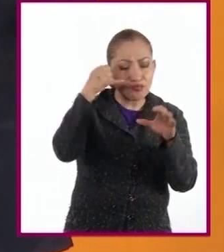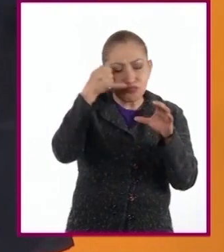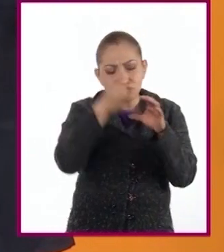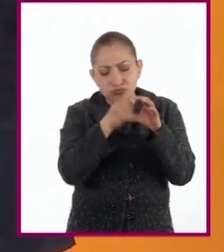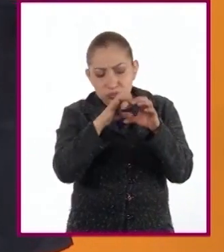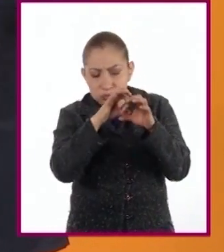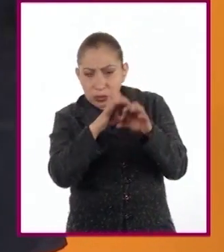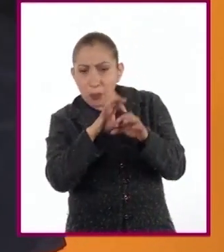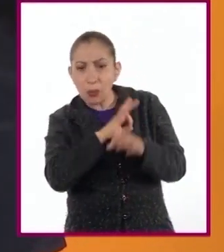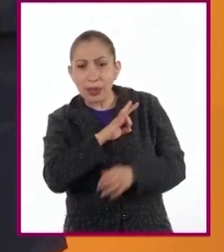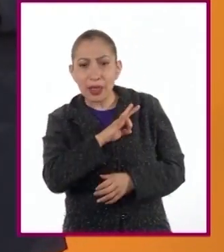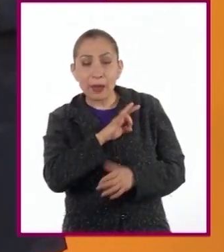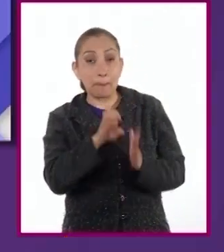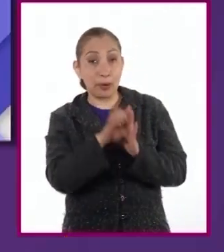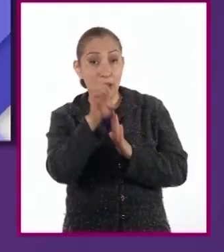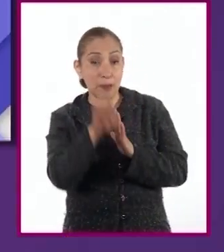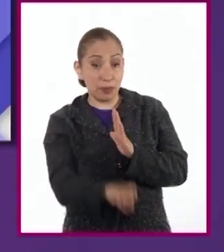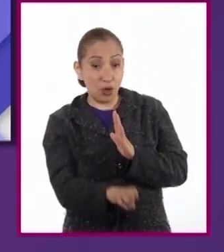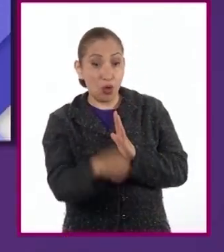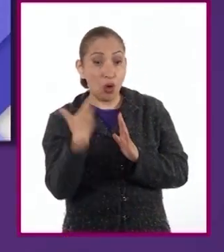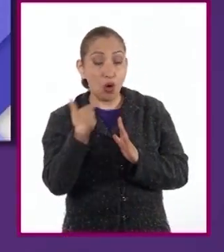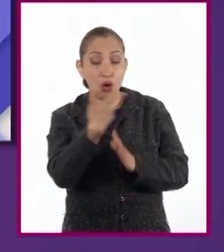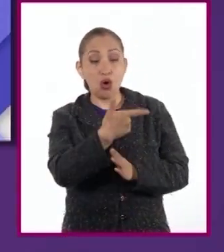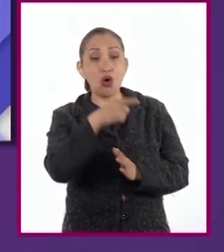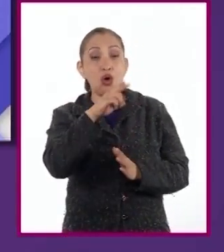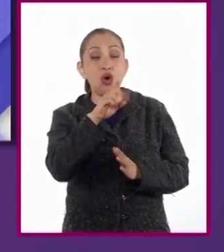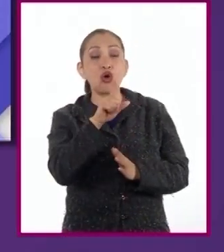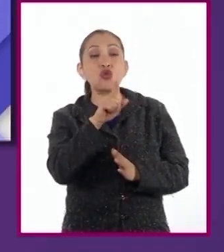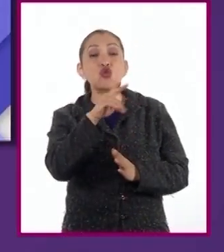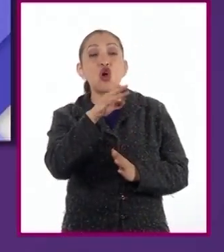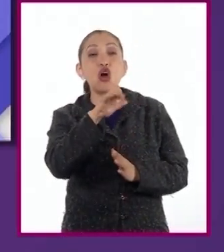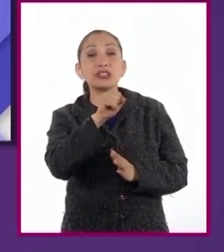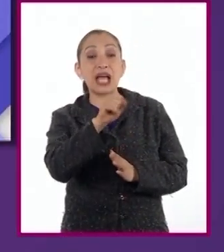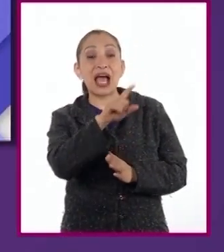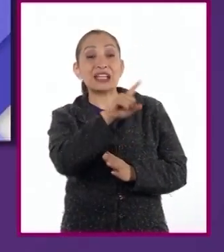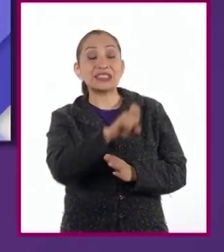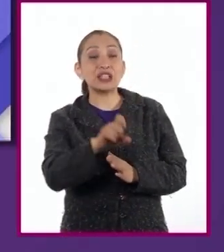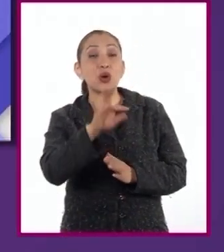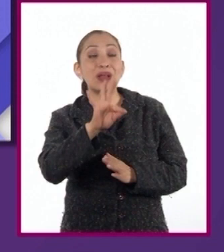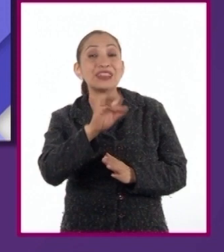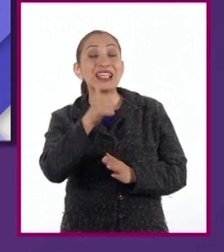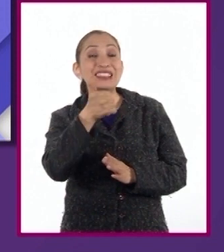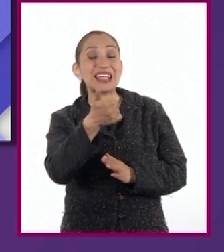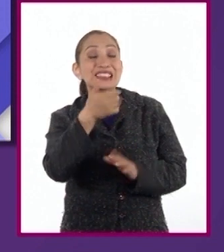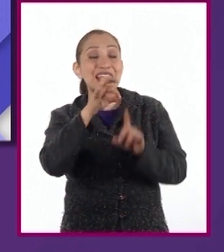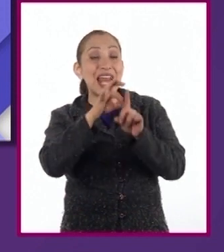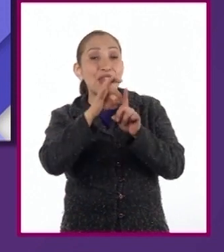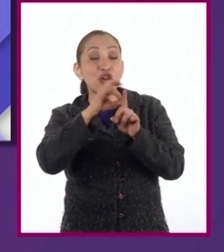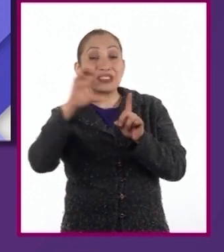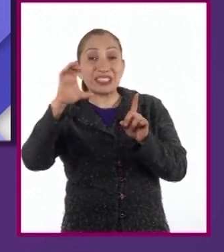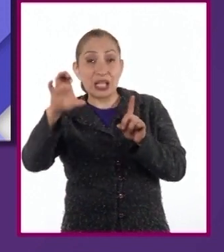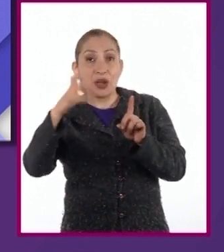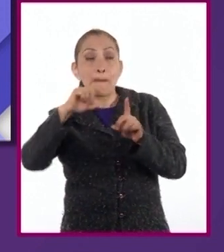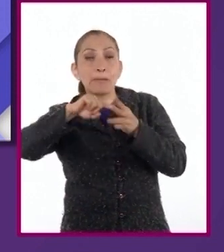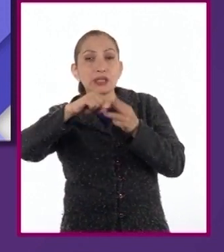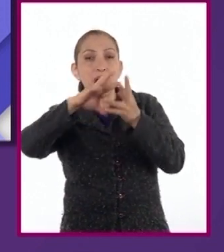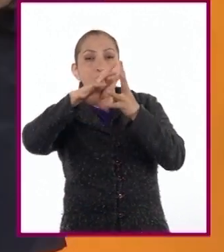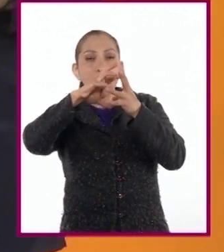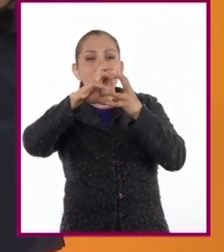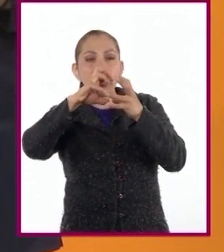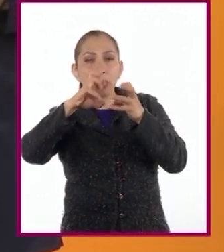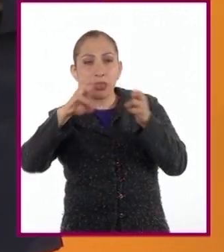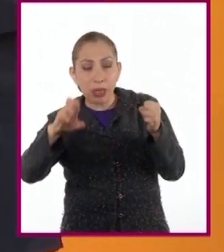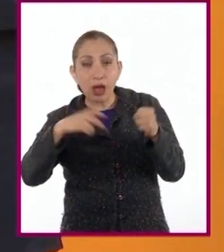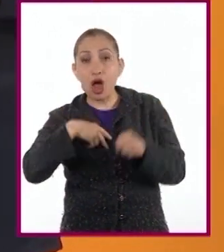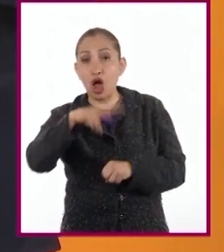macroscópicas observables. Por ejemplo, la glucosa se funde a los 146 grados Celsius. Vamos a